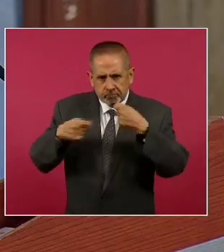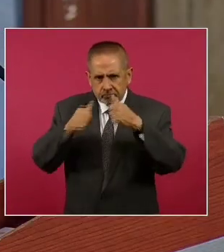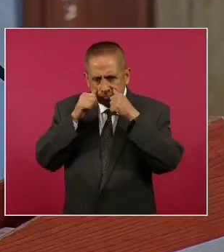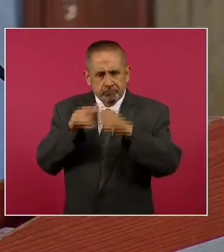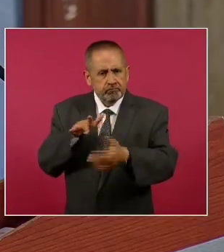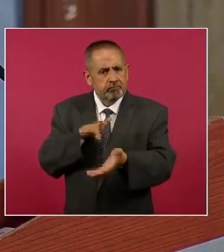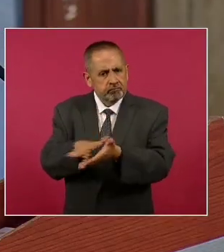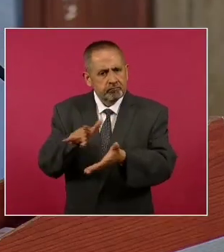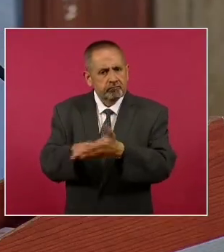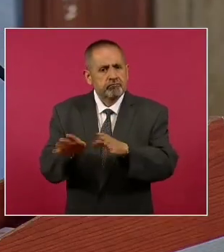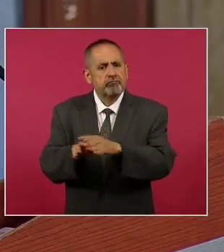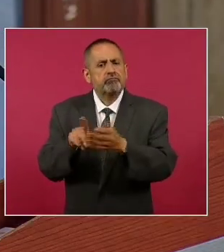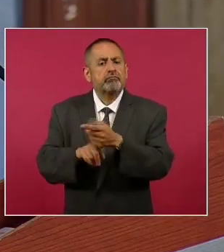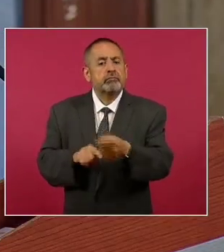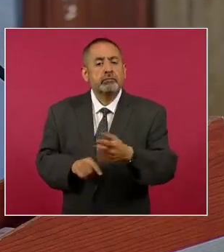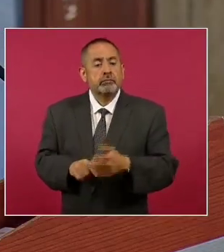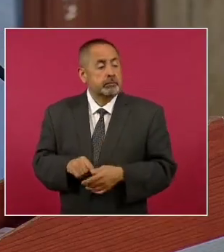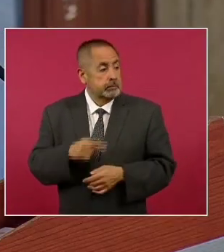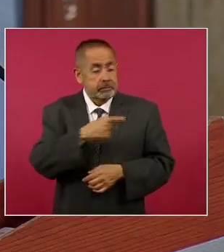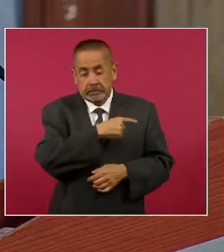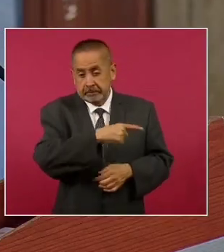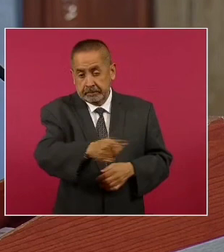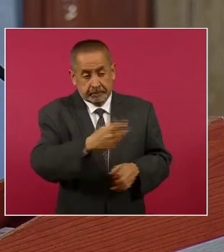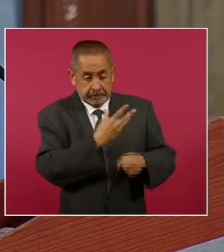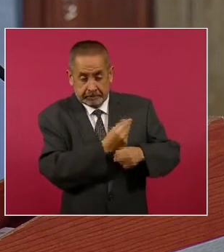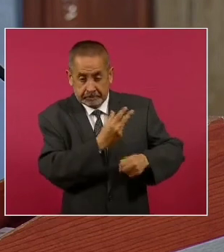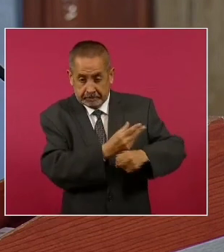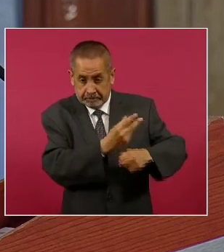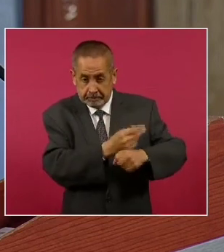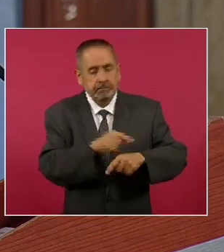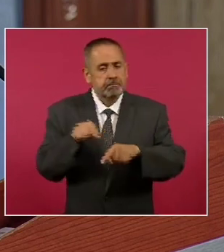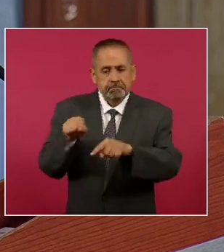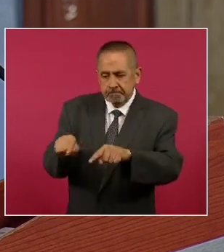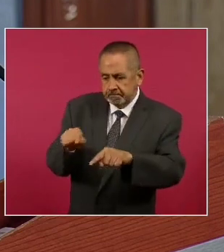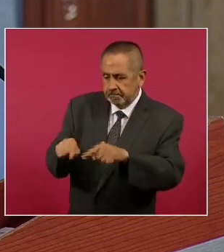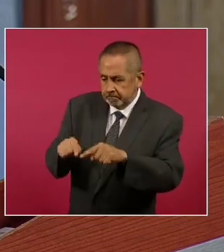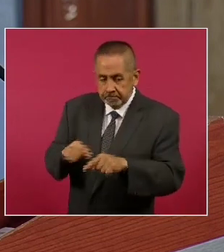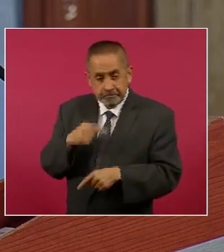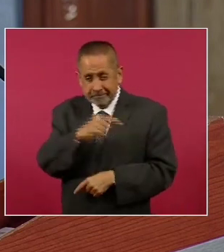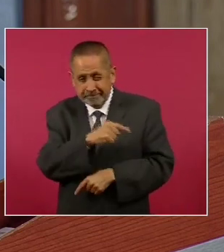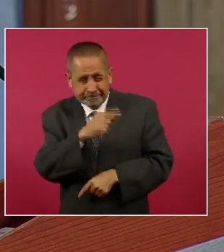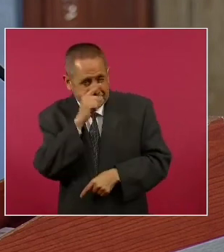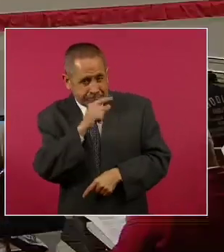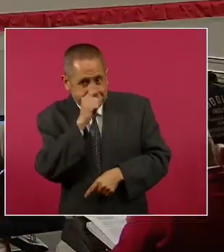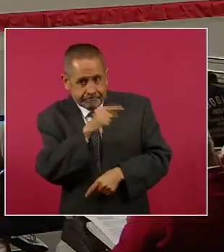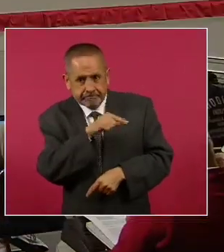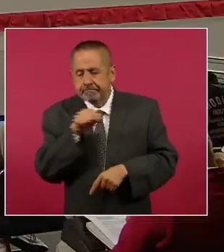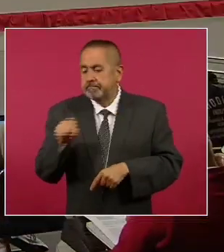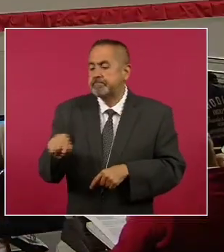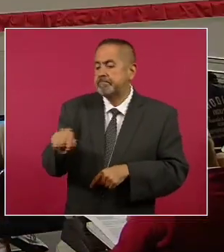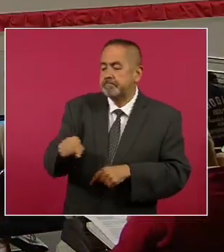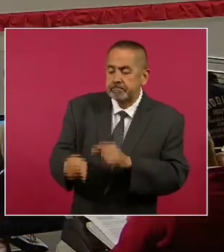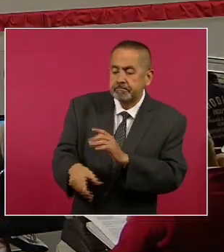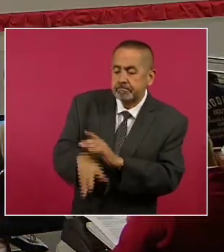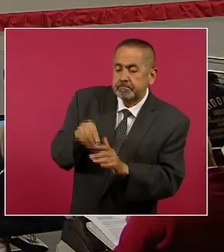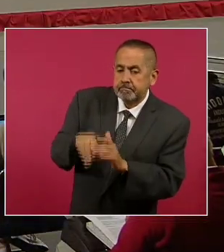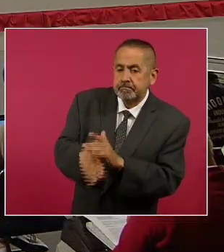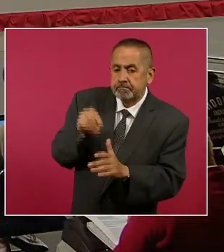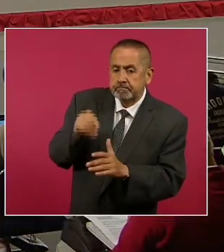que durante el tiempo que se hagan las reparaciones y se tengan fallas en el acueducto,